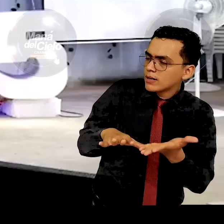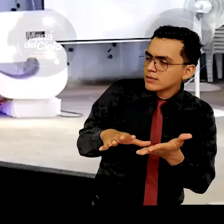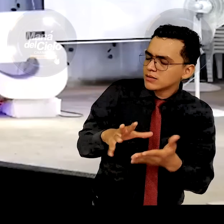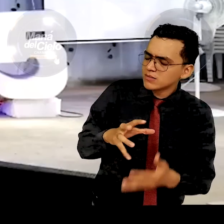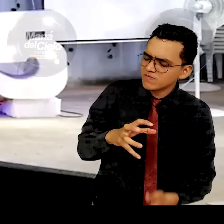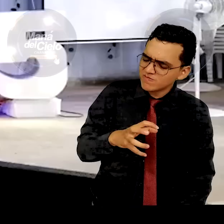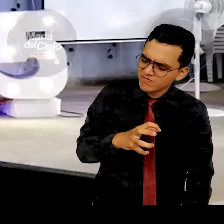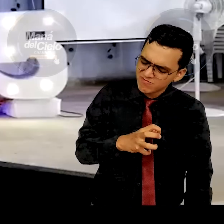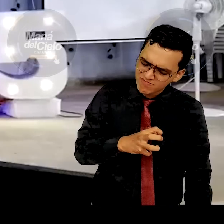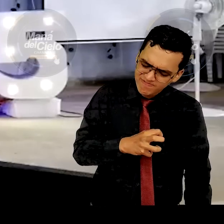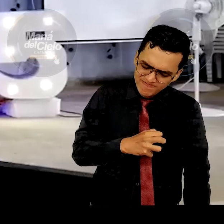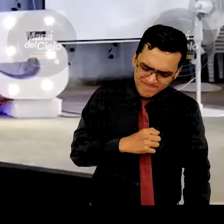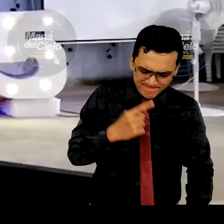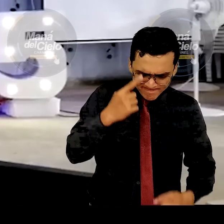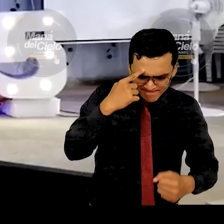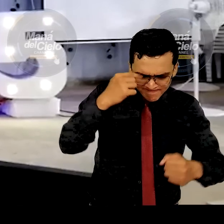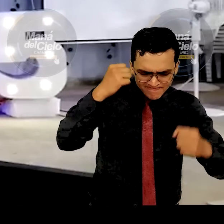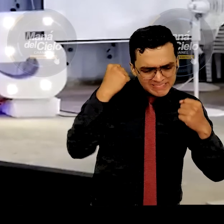Ellos empezaron